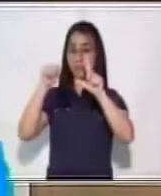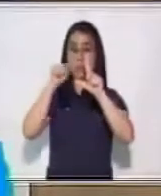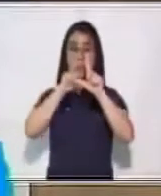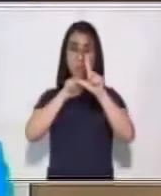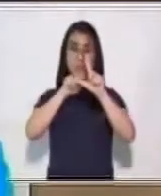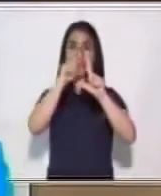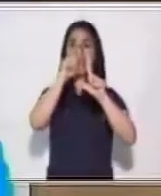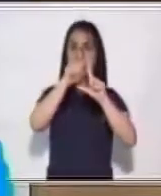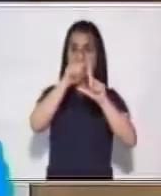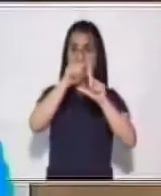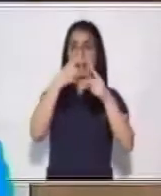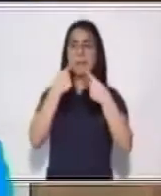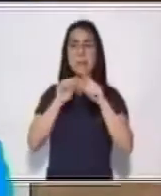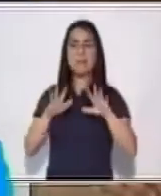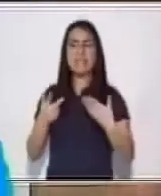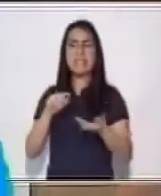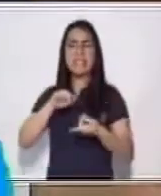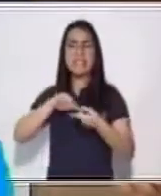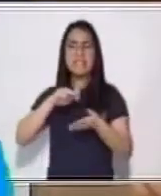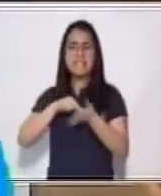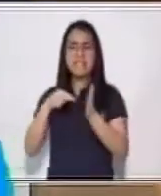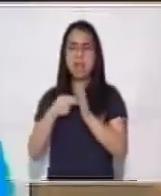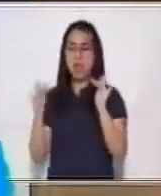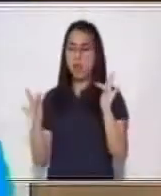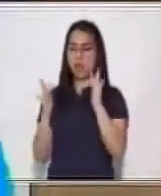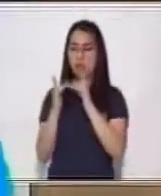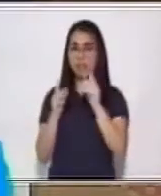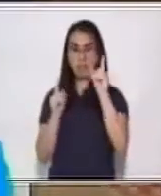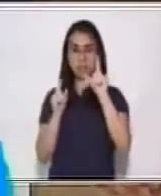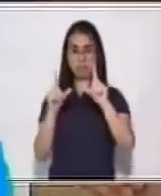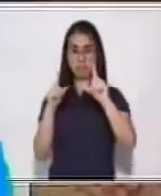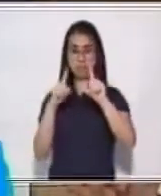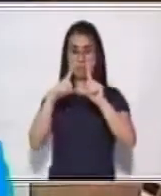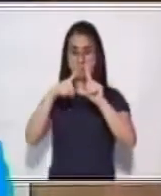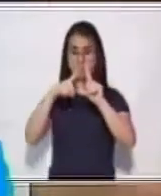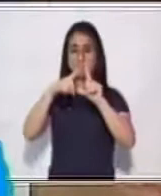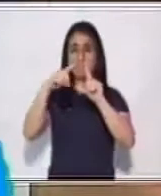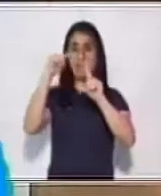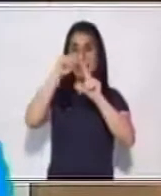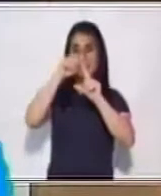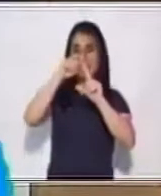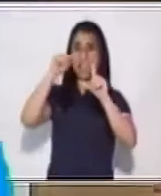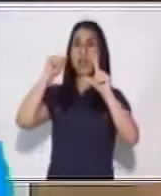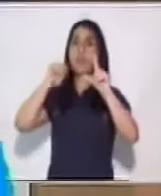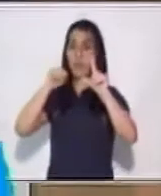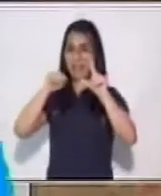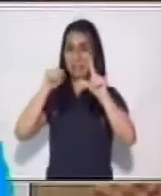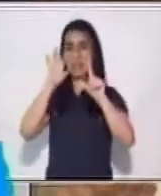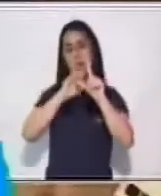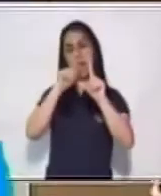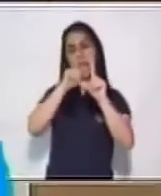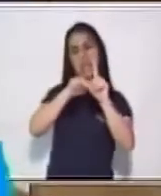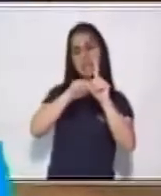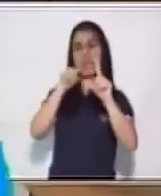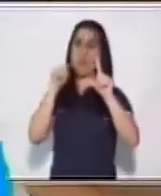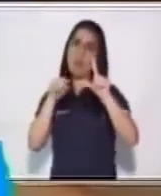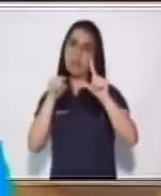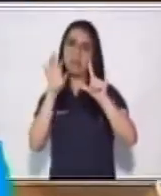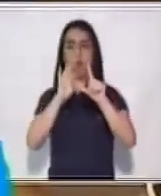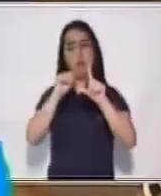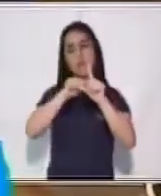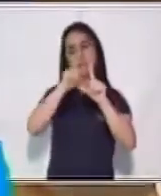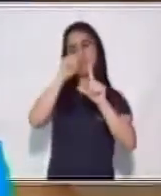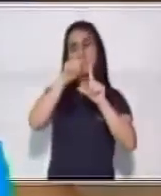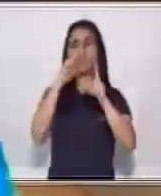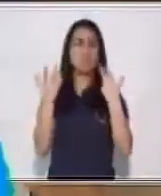de referencia, ¿sí? Y un ángulo muy importante que nos va a garantizar que estamos trabajando con un triángulo rectángulo es